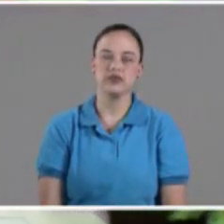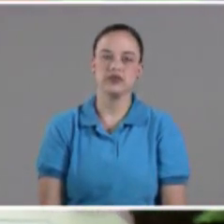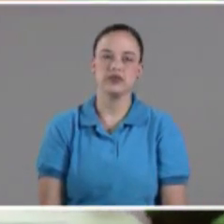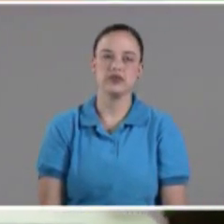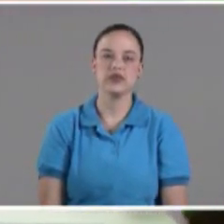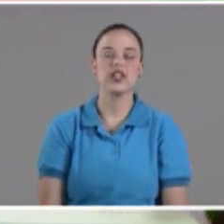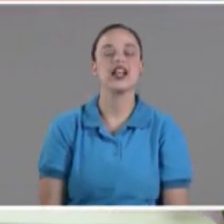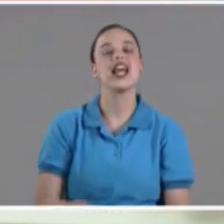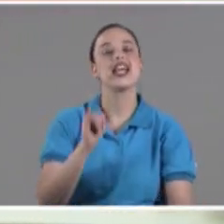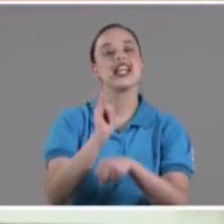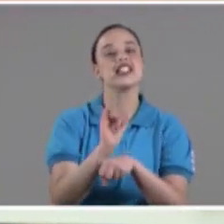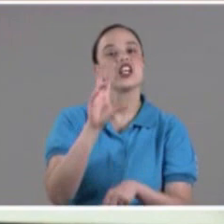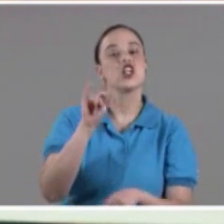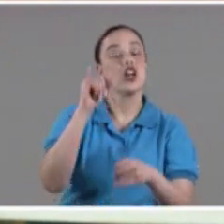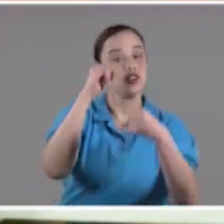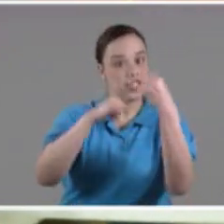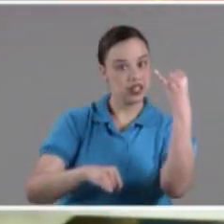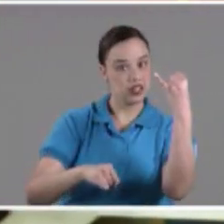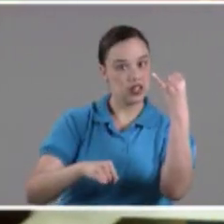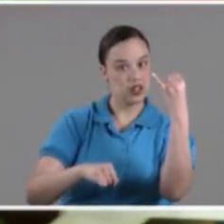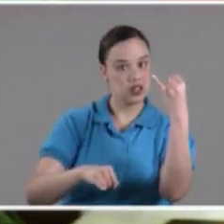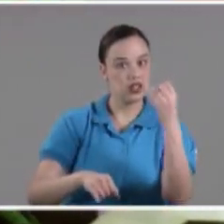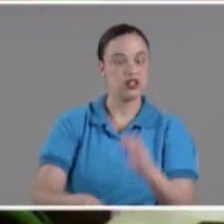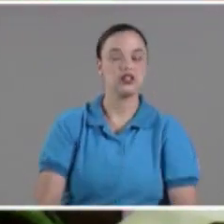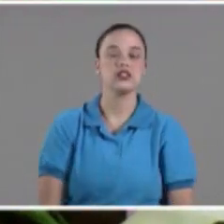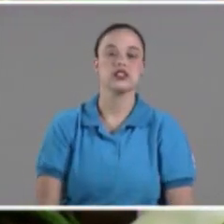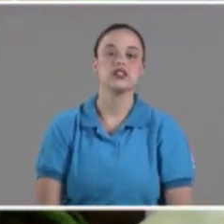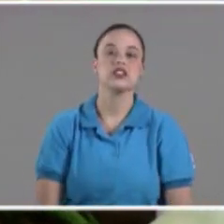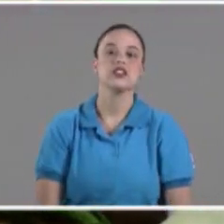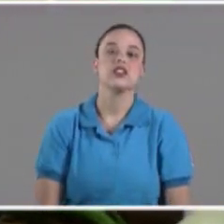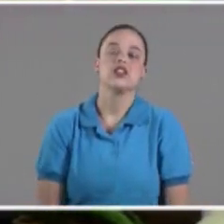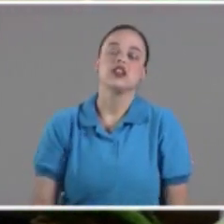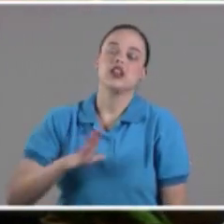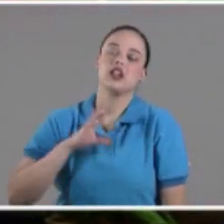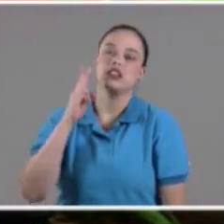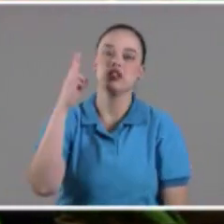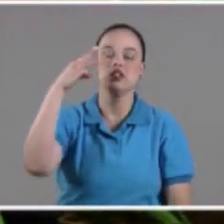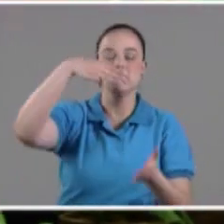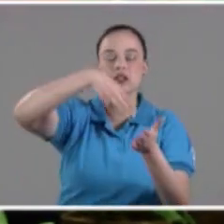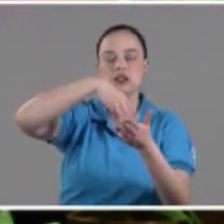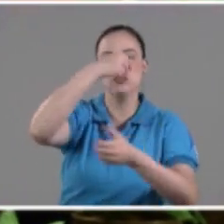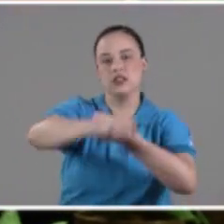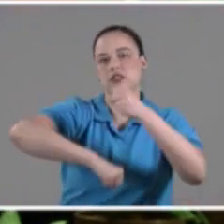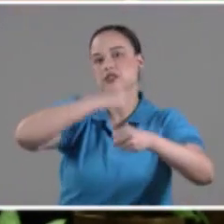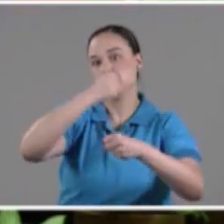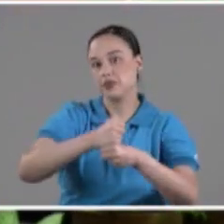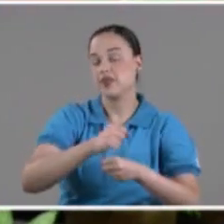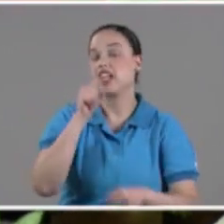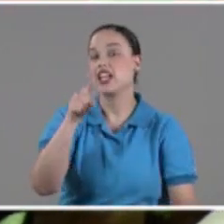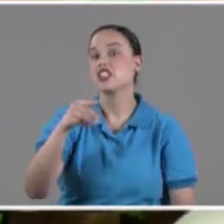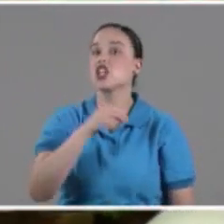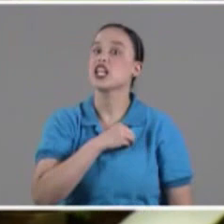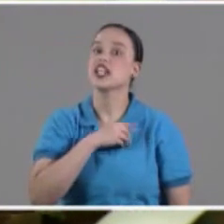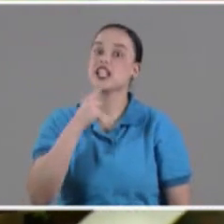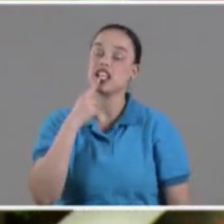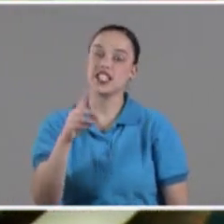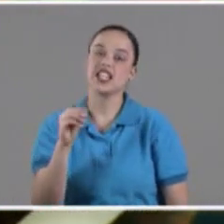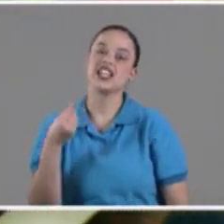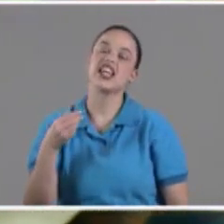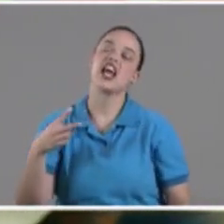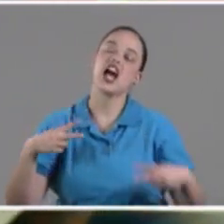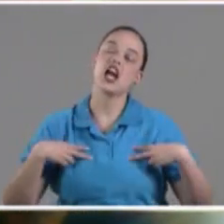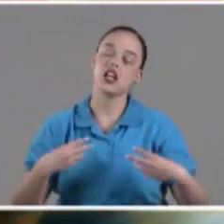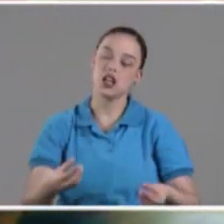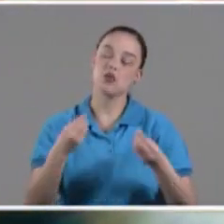la iglesia no se ha terminado tiene dos mil años esto quiere decir que han habido